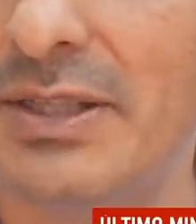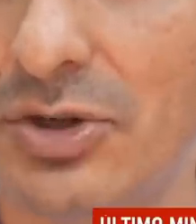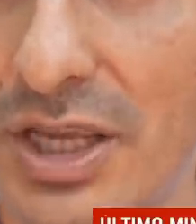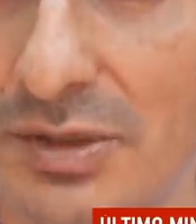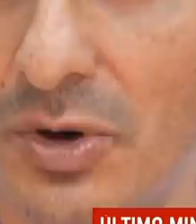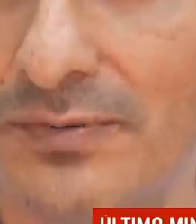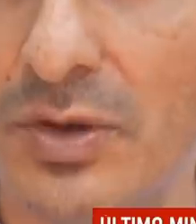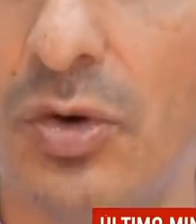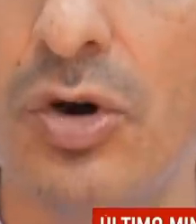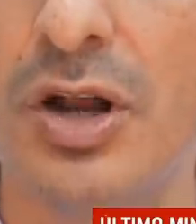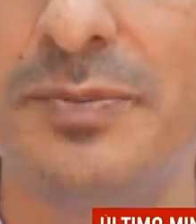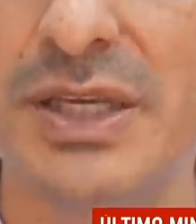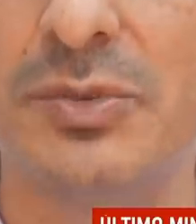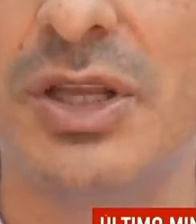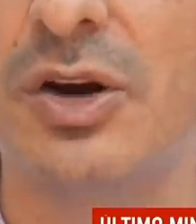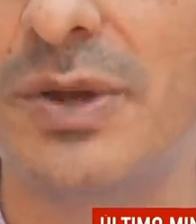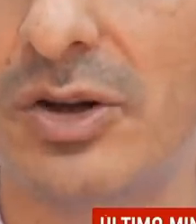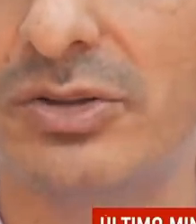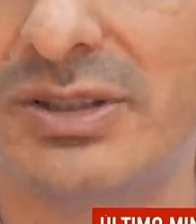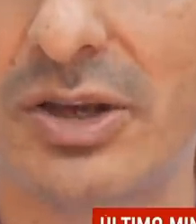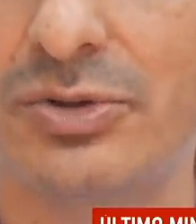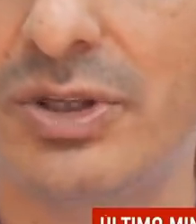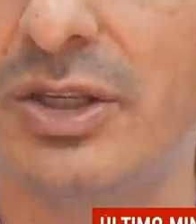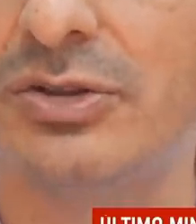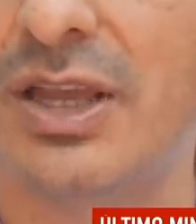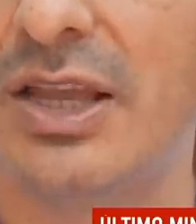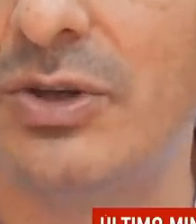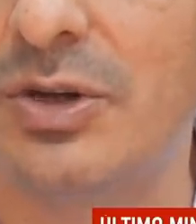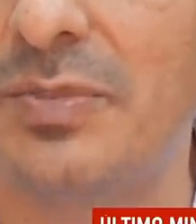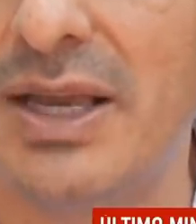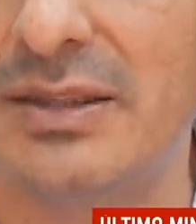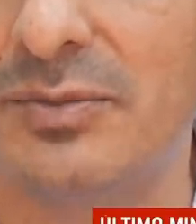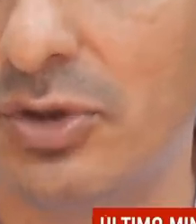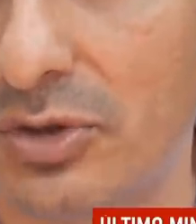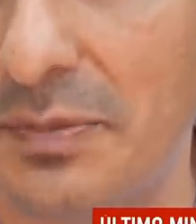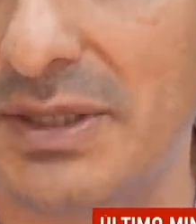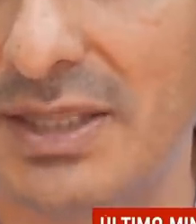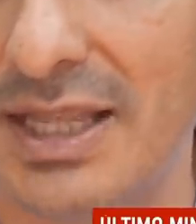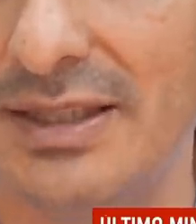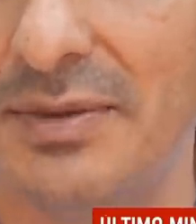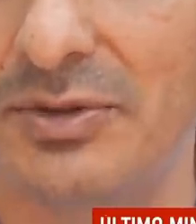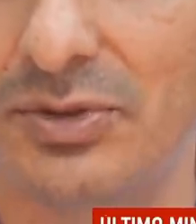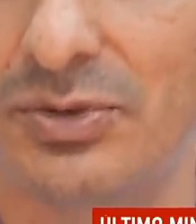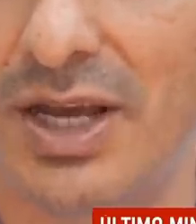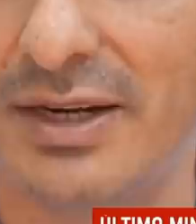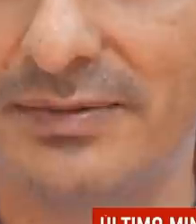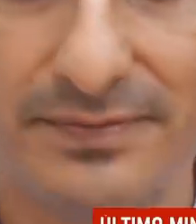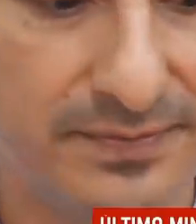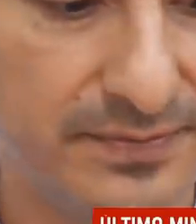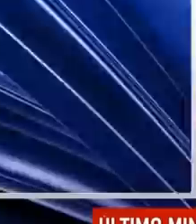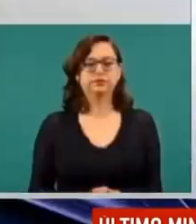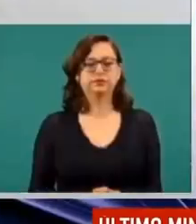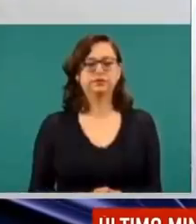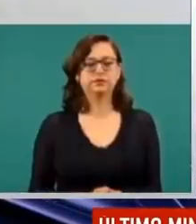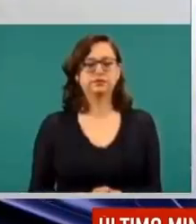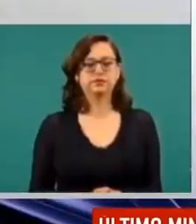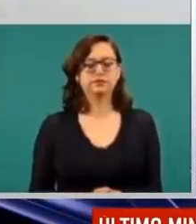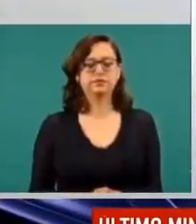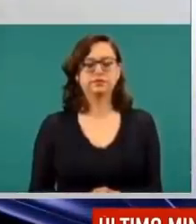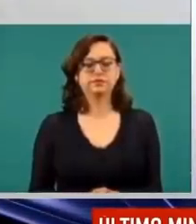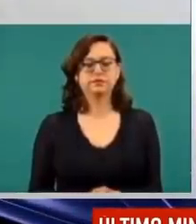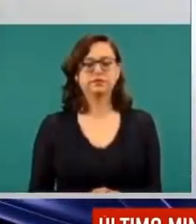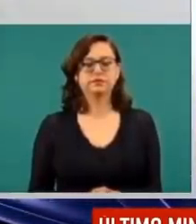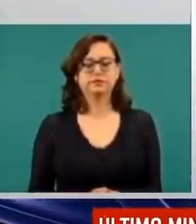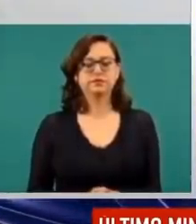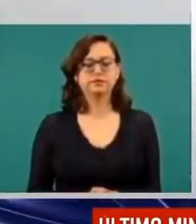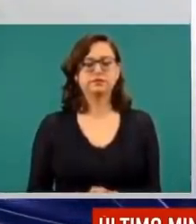intervencionismo un golpismo del gobierno de los eeuu en nuestro país muy duro el presidente y vamos a escuchar no lo dejamos sin